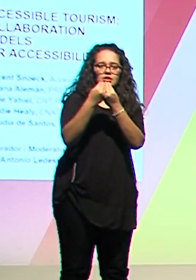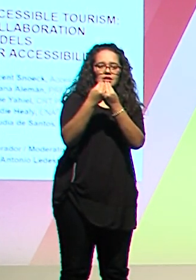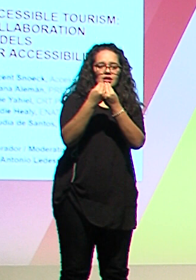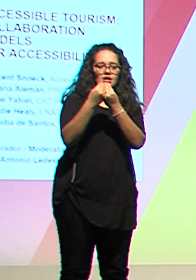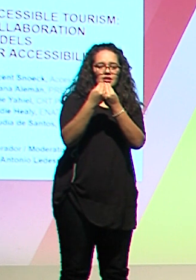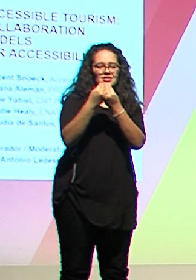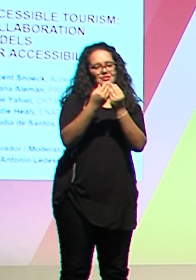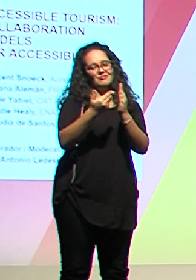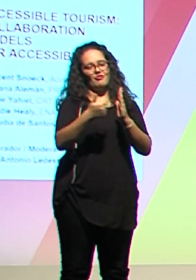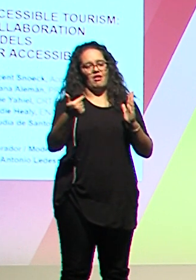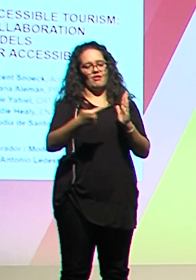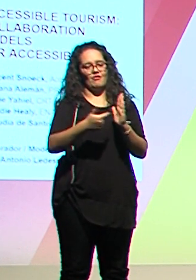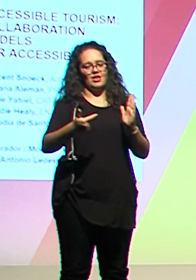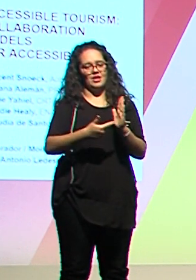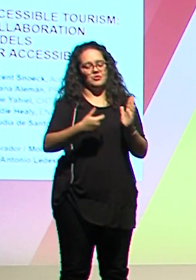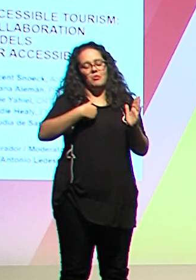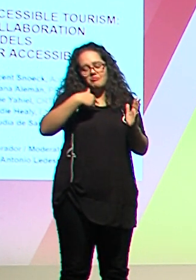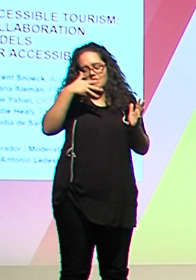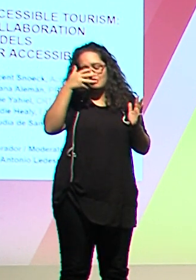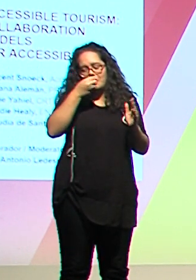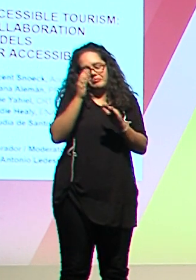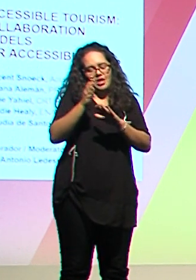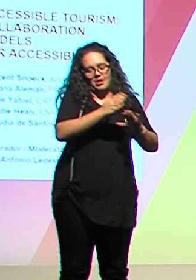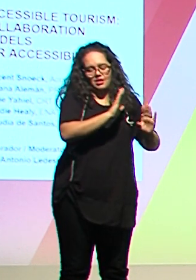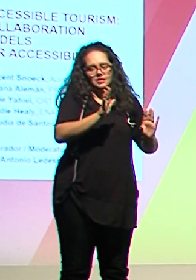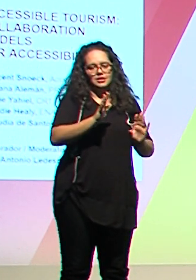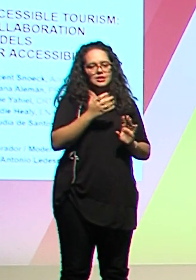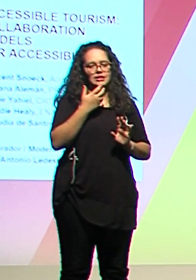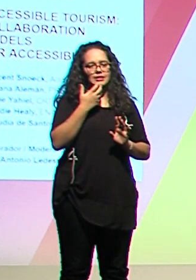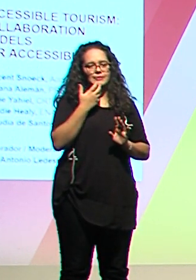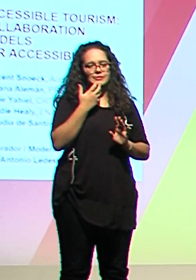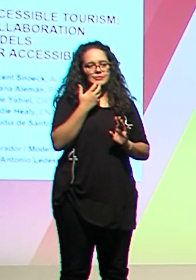elimináis alguna. Yo creo que sois demasiados, pero bueno, al margen de eso.